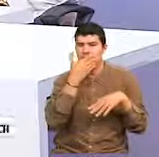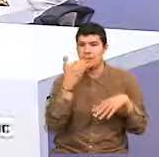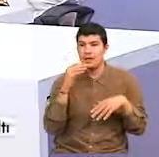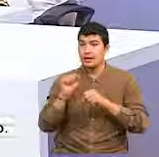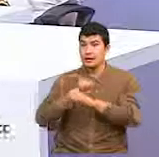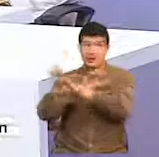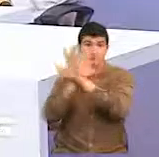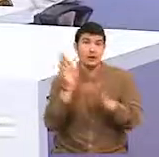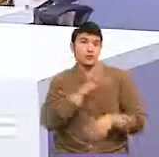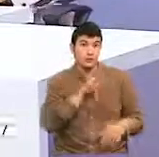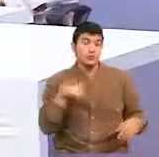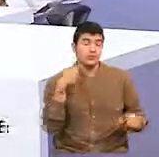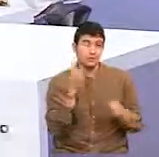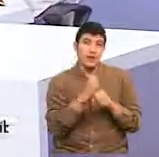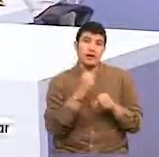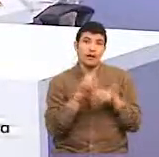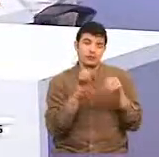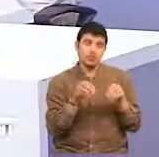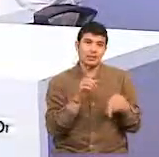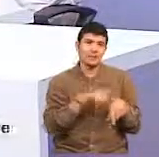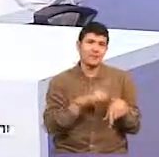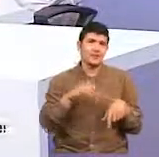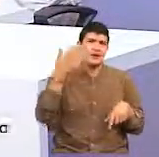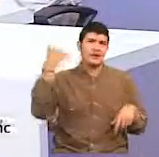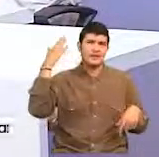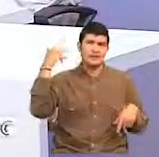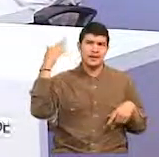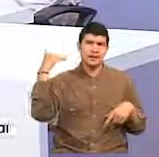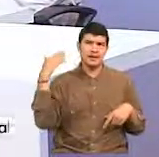Claro, nosotros venimos trabajando desde mucho tiempo atrás.